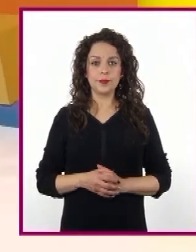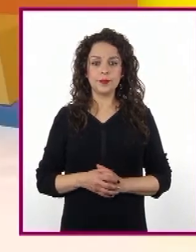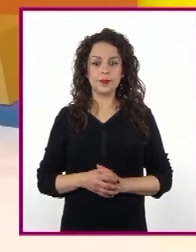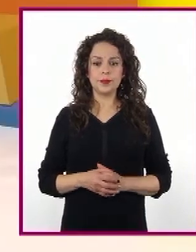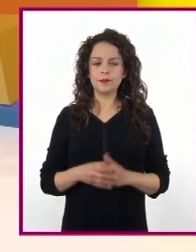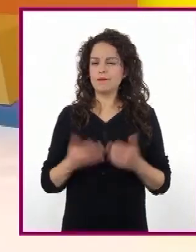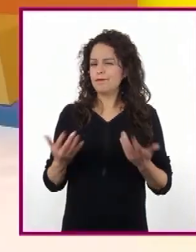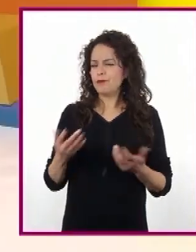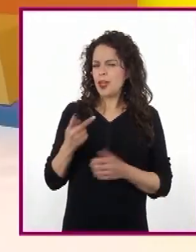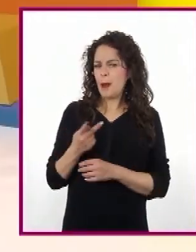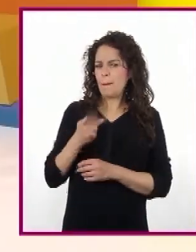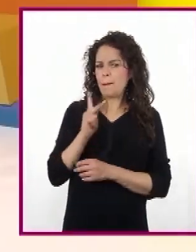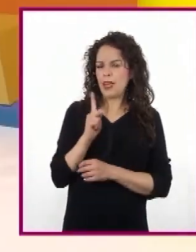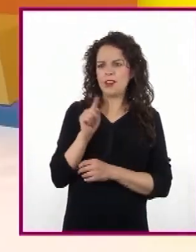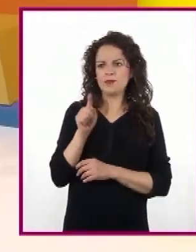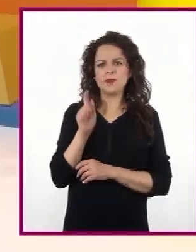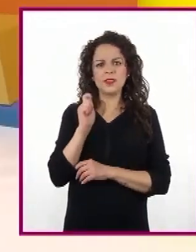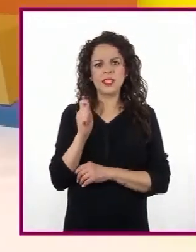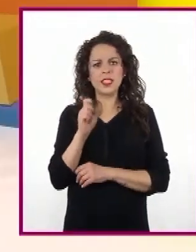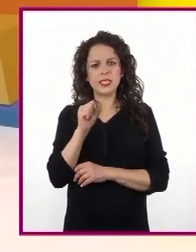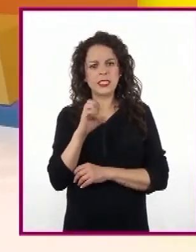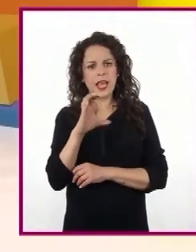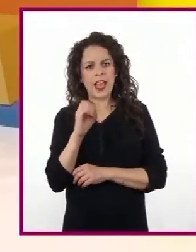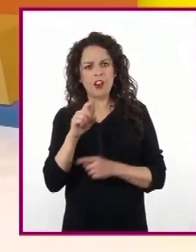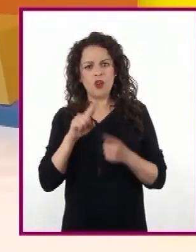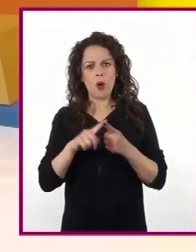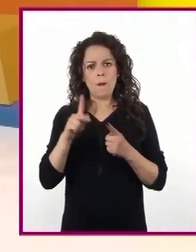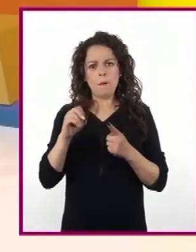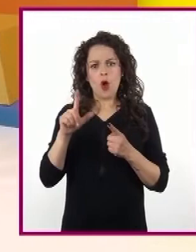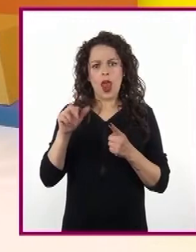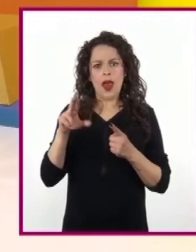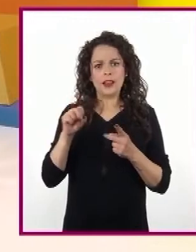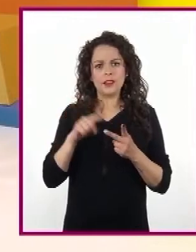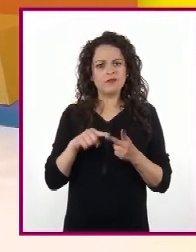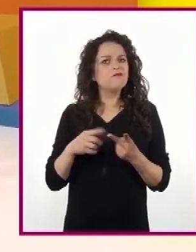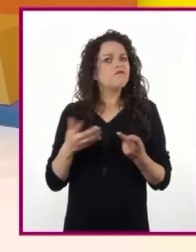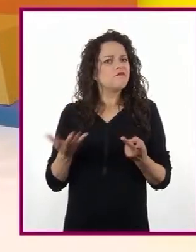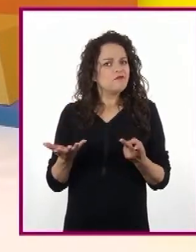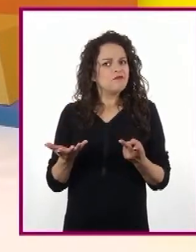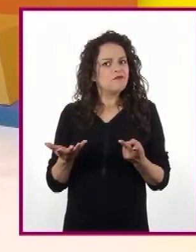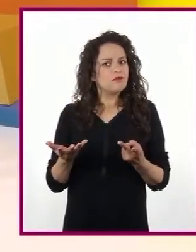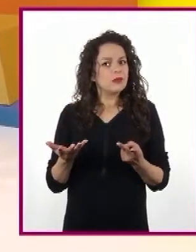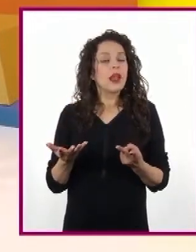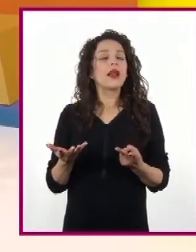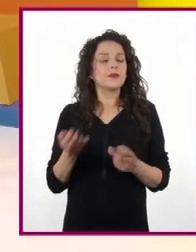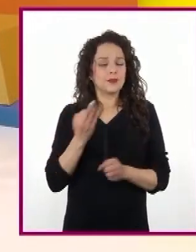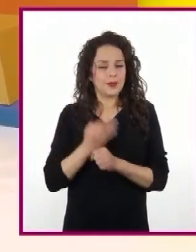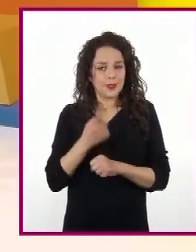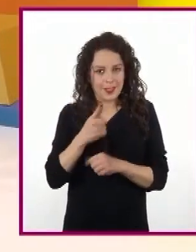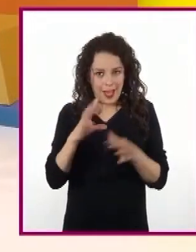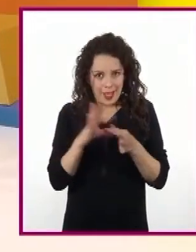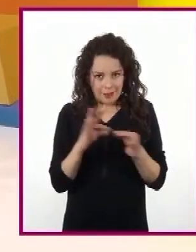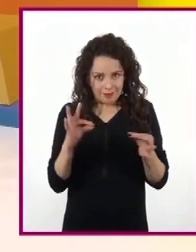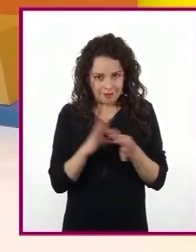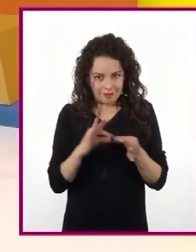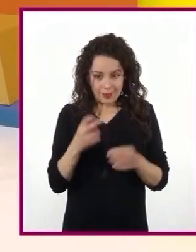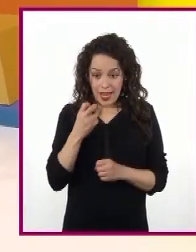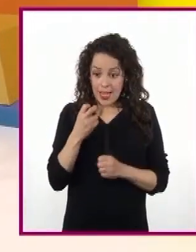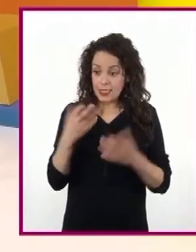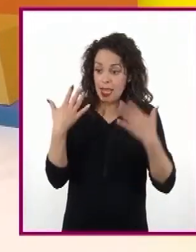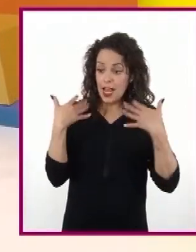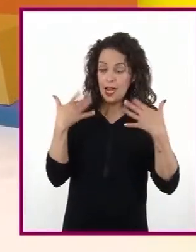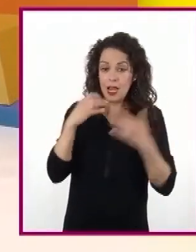Pero, ¿qué hay de los climas secos y polares? Les vamos a explicar que en los climas